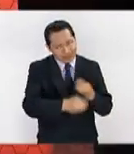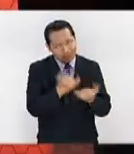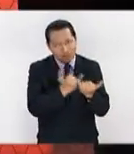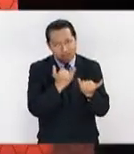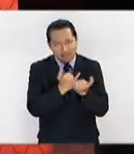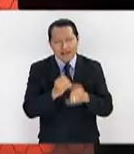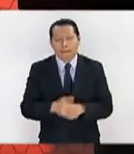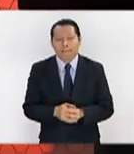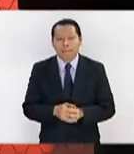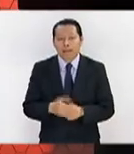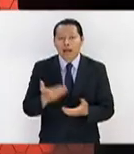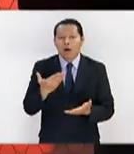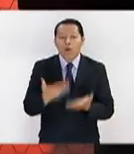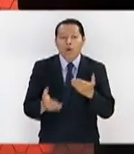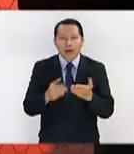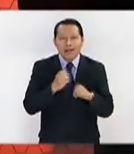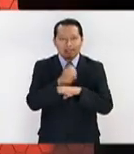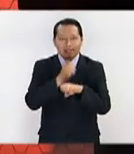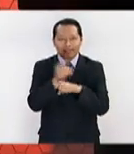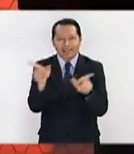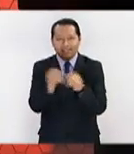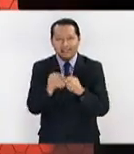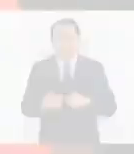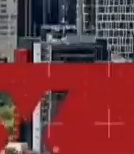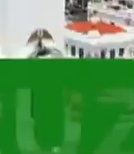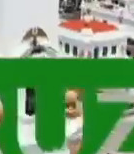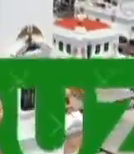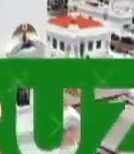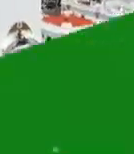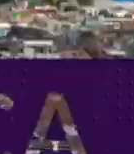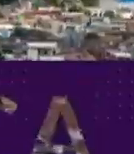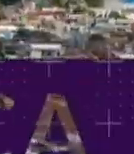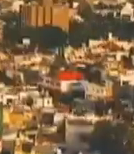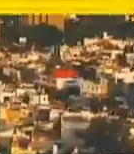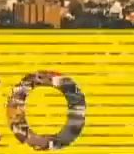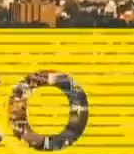gracias. Al contrario. Vamos a las breves del país.